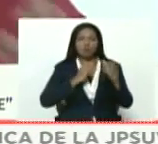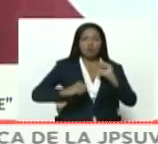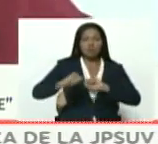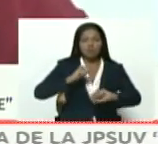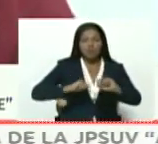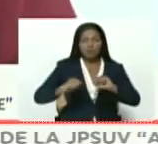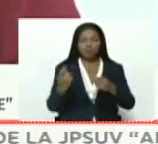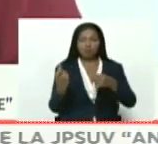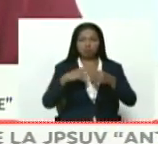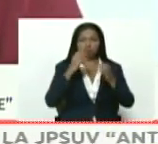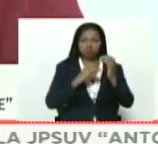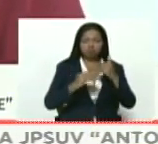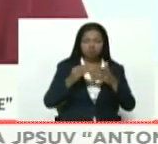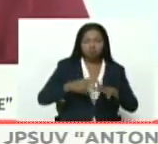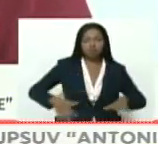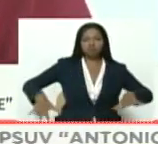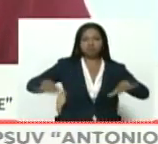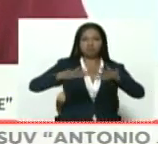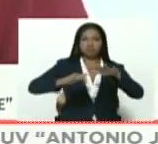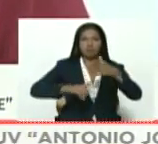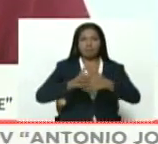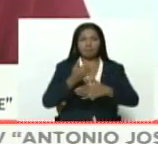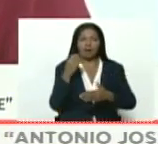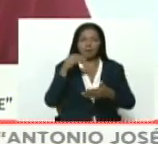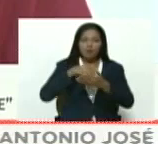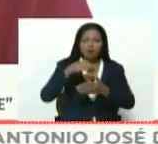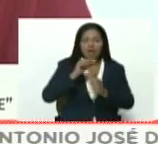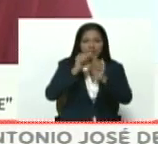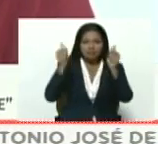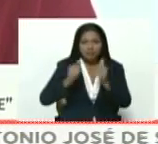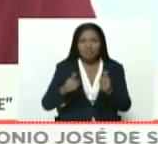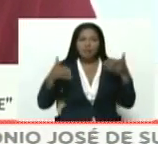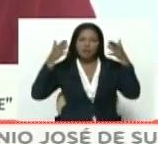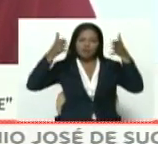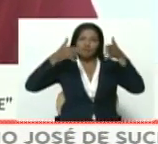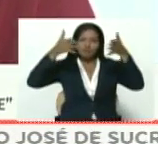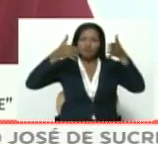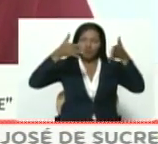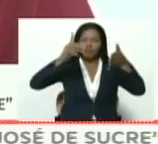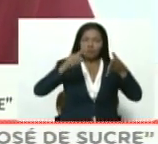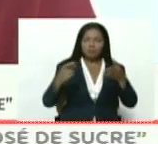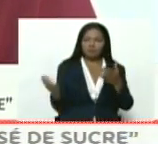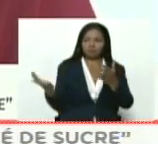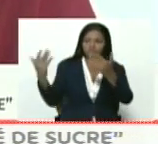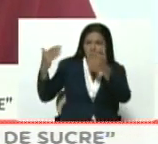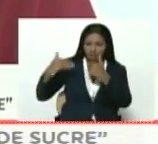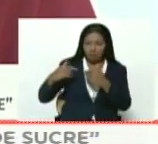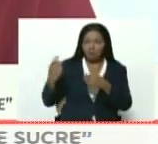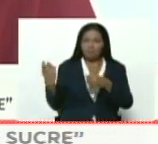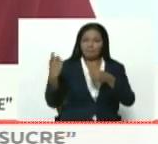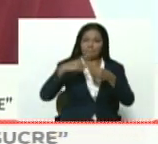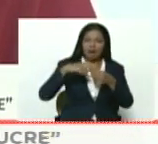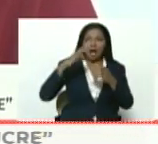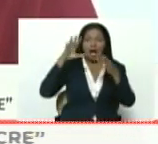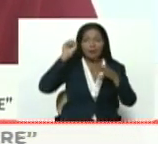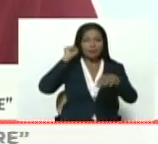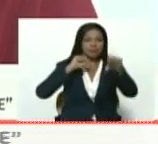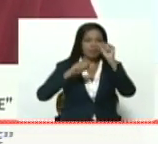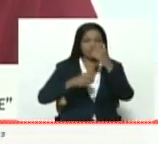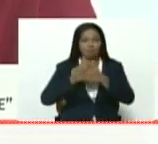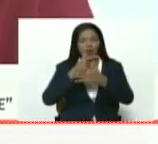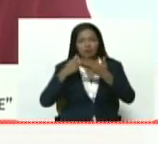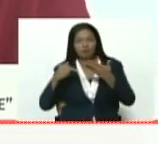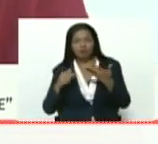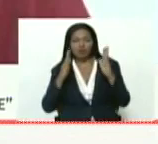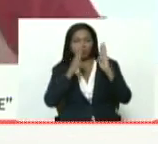mayor nivel de cobertura en el territorio, a los más aplicados en el sistema de formación, los enviemos a seguir aprendiendo y adquiriendo conocimiento